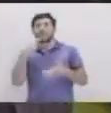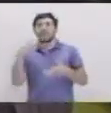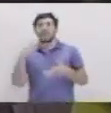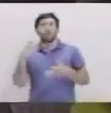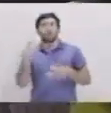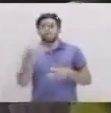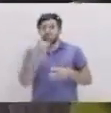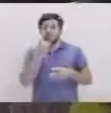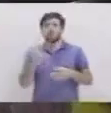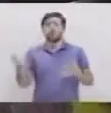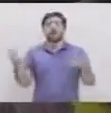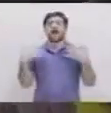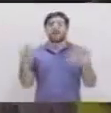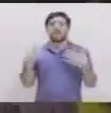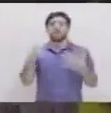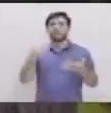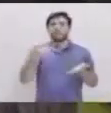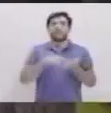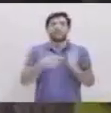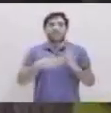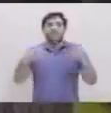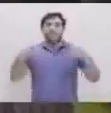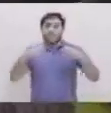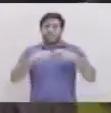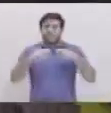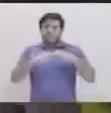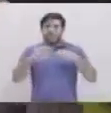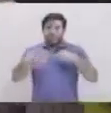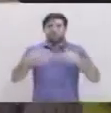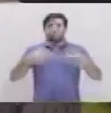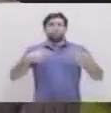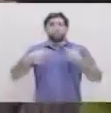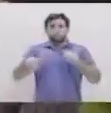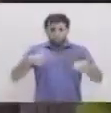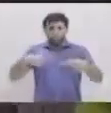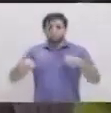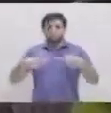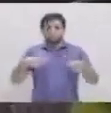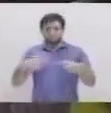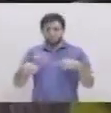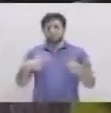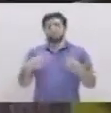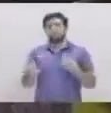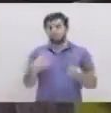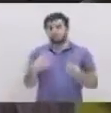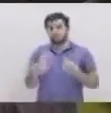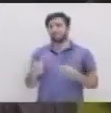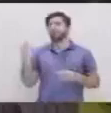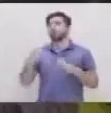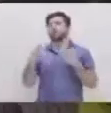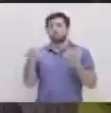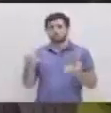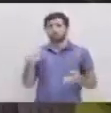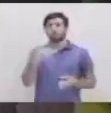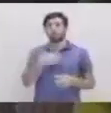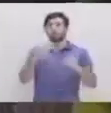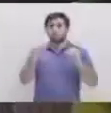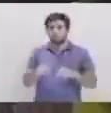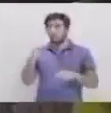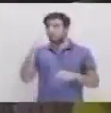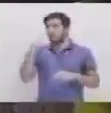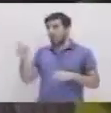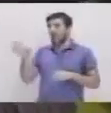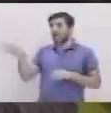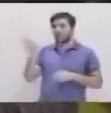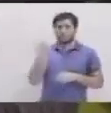estos estudios, se estableció como otra fuente de energía. En la conservación de la energía, nosotros podemos identificar,